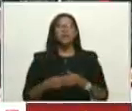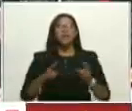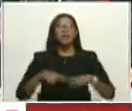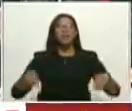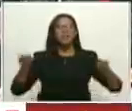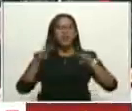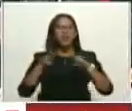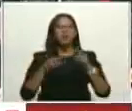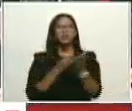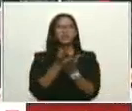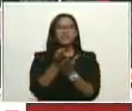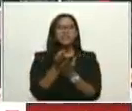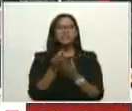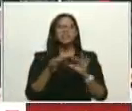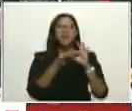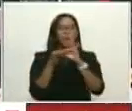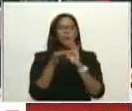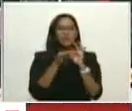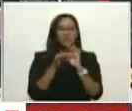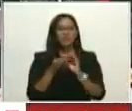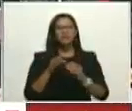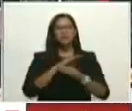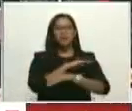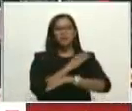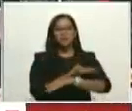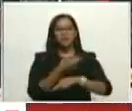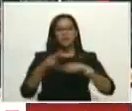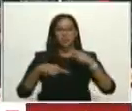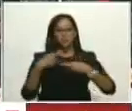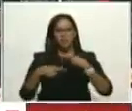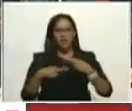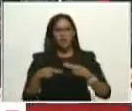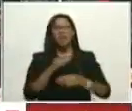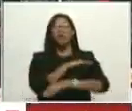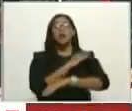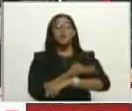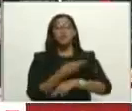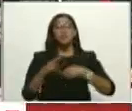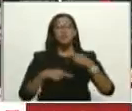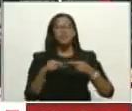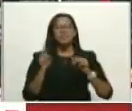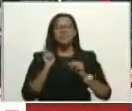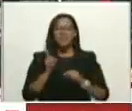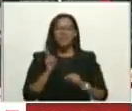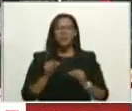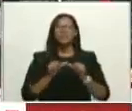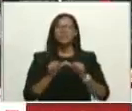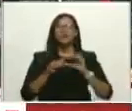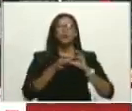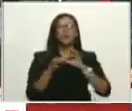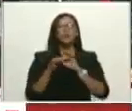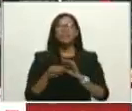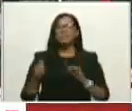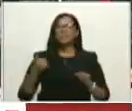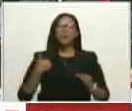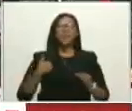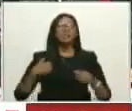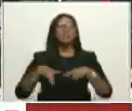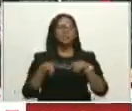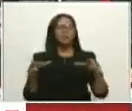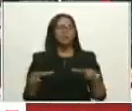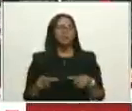de la lealtad y de la unidad de las fuerzas revolucionarias. O sea, las fuerzas revolucionarias debemos mantenernos unidos ante cualquier circunstancia que no